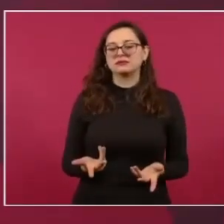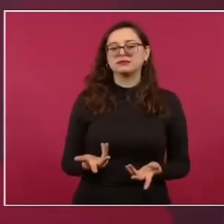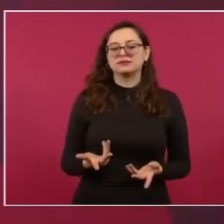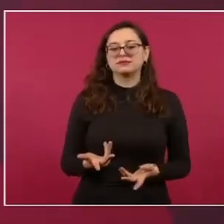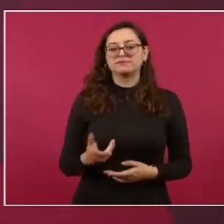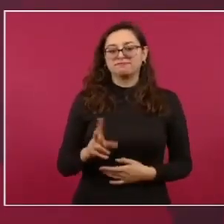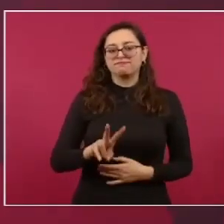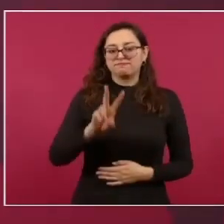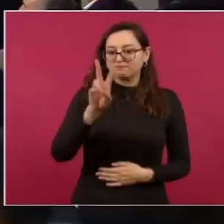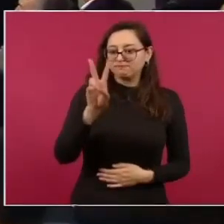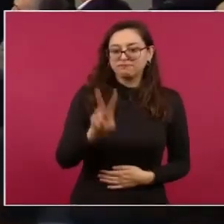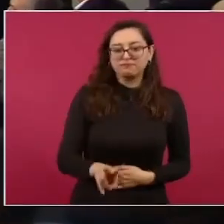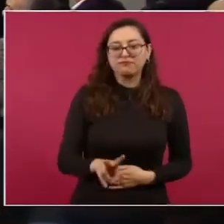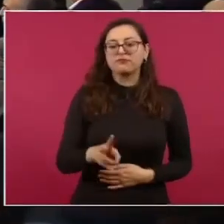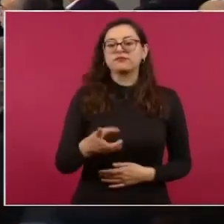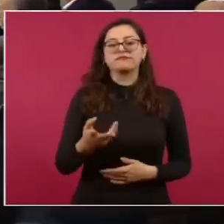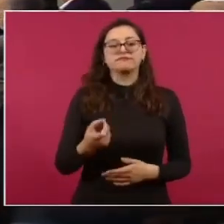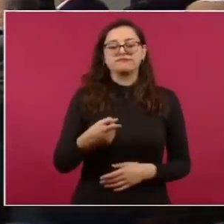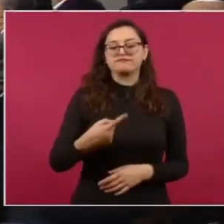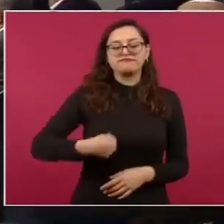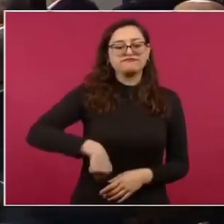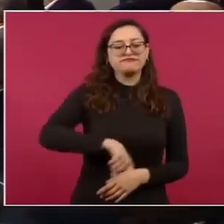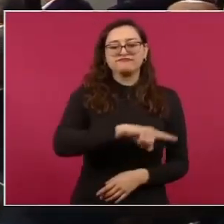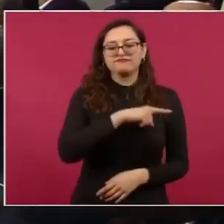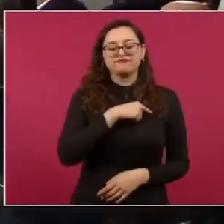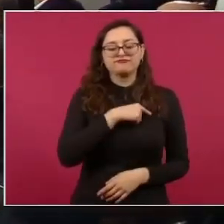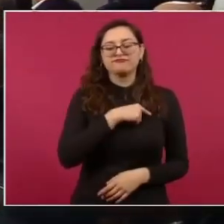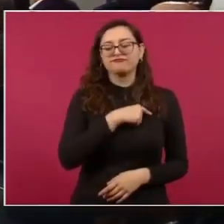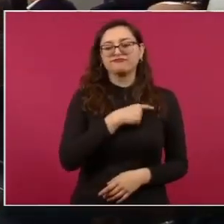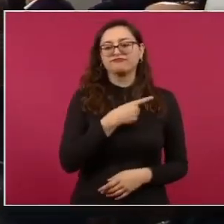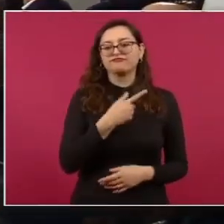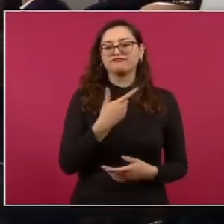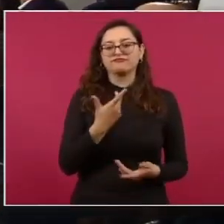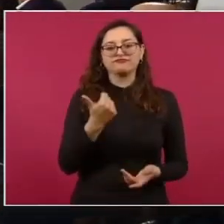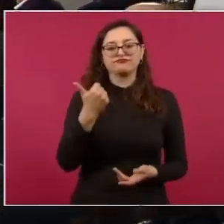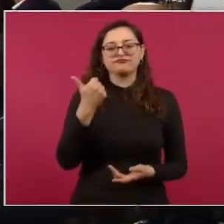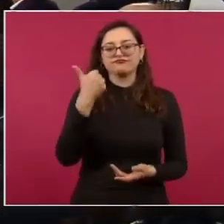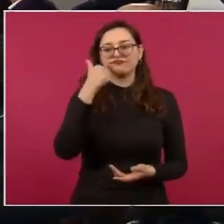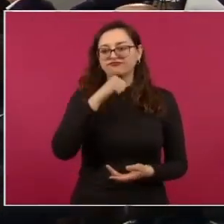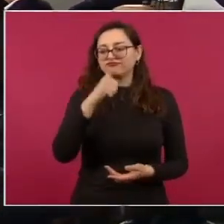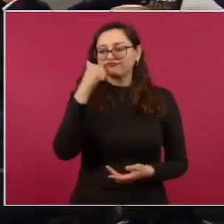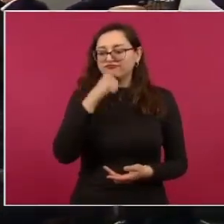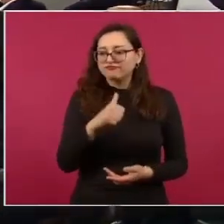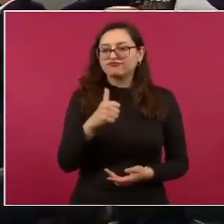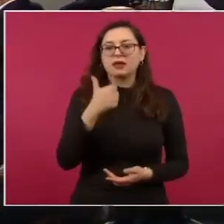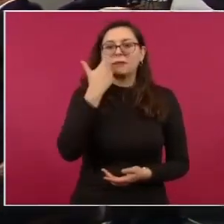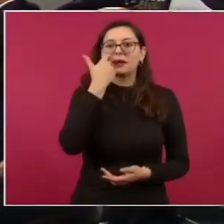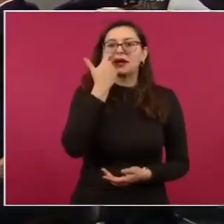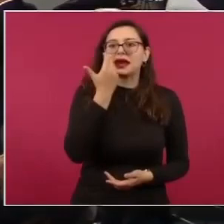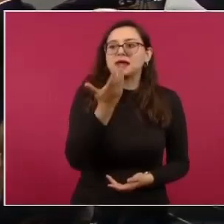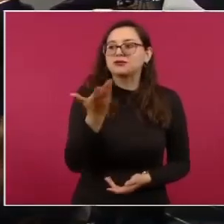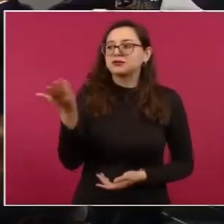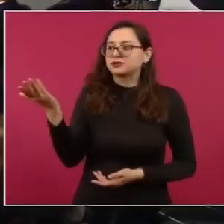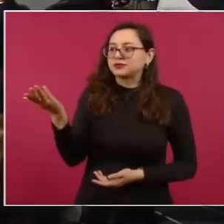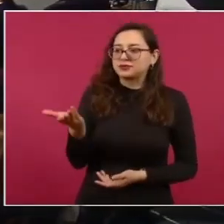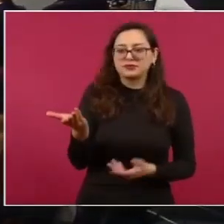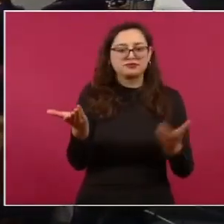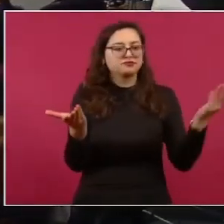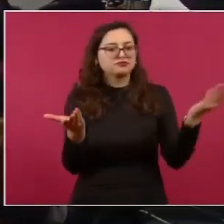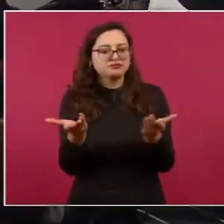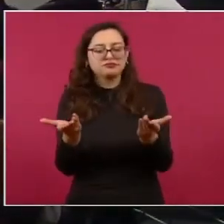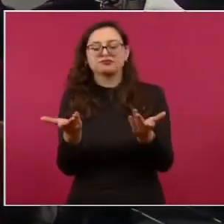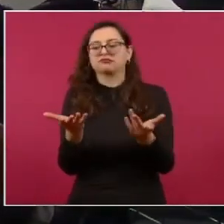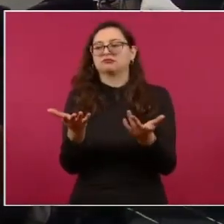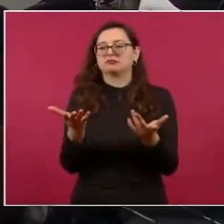presidente, siempre pues tratando de que las posiciones se acerquen. Se trabajó muy